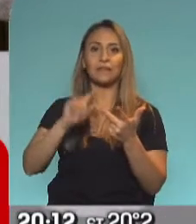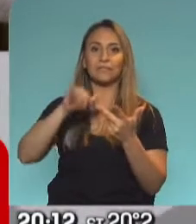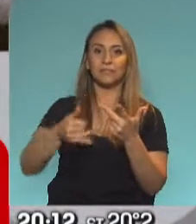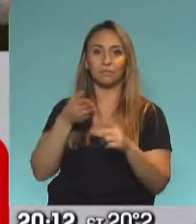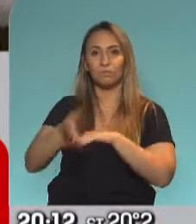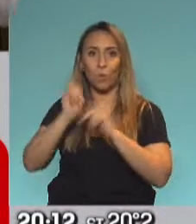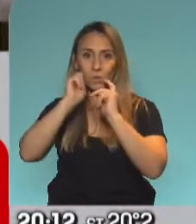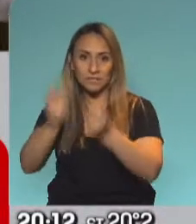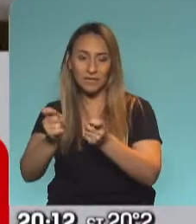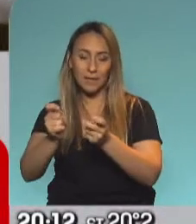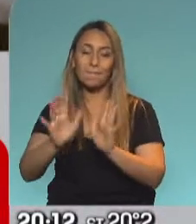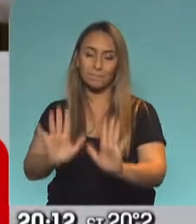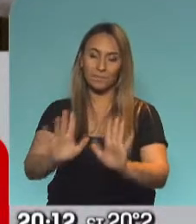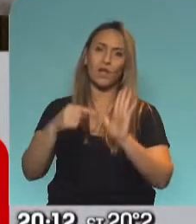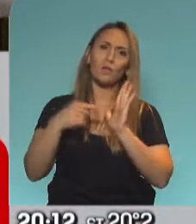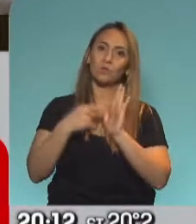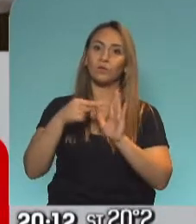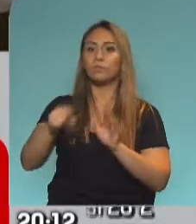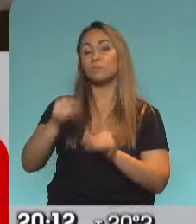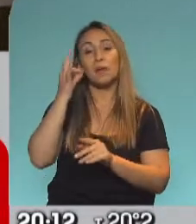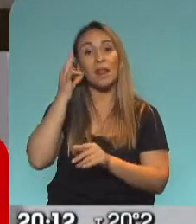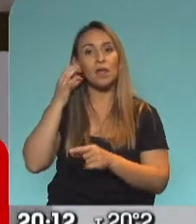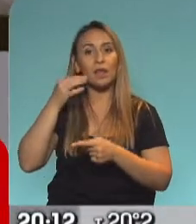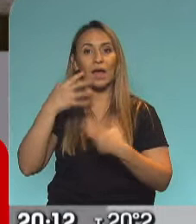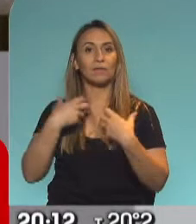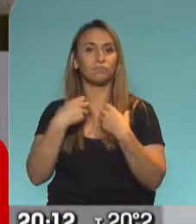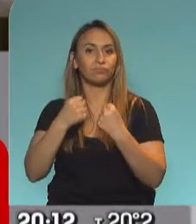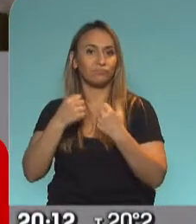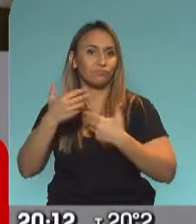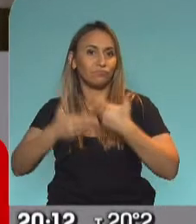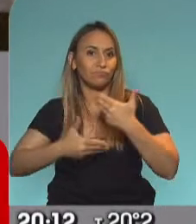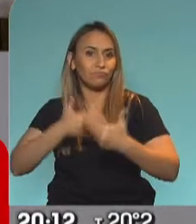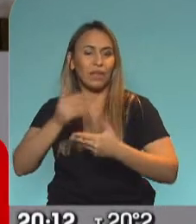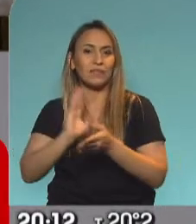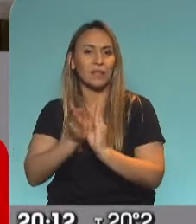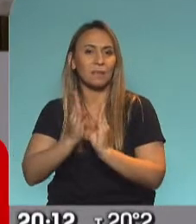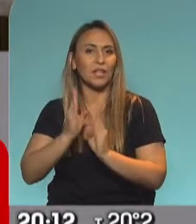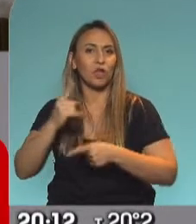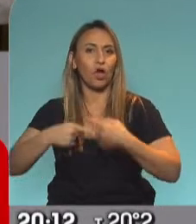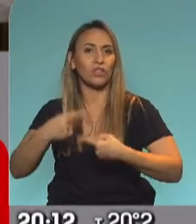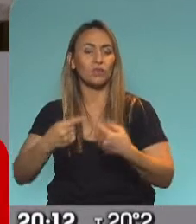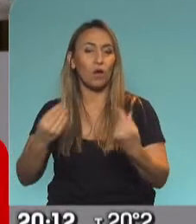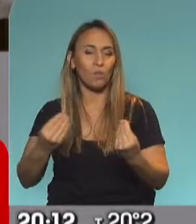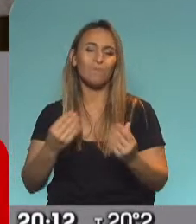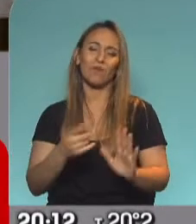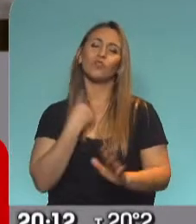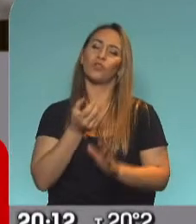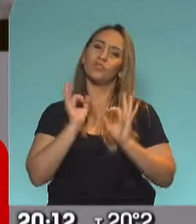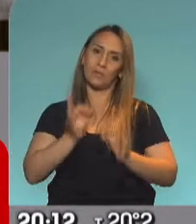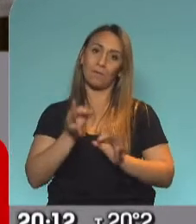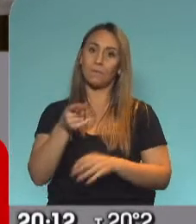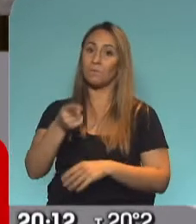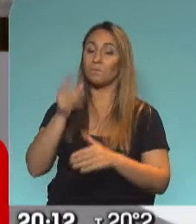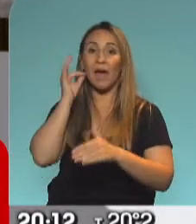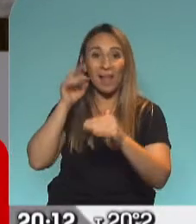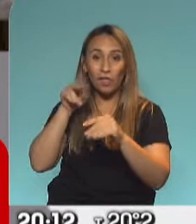a continuar la recuperación de Maradona. Todos sabemos que está en un proceso de abstinencia por todo